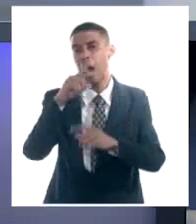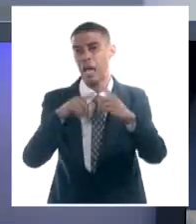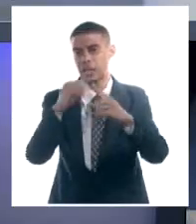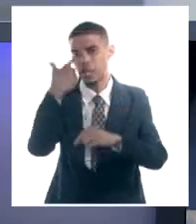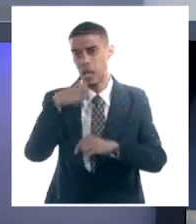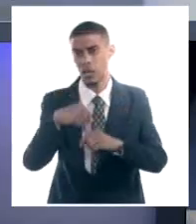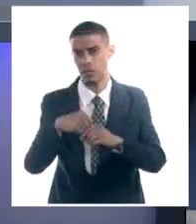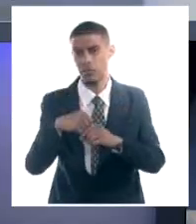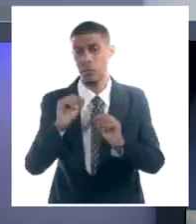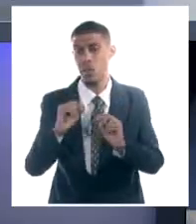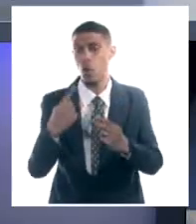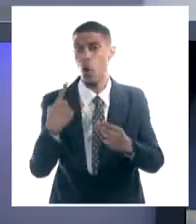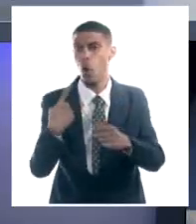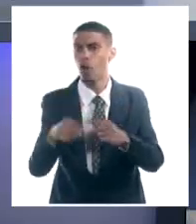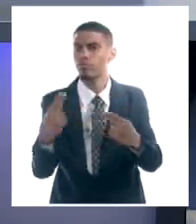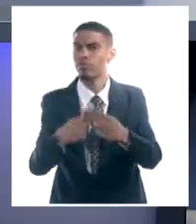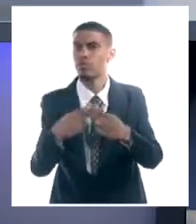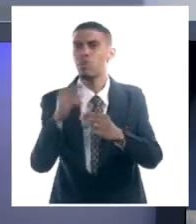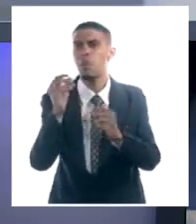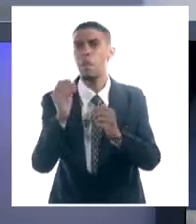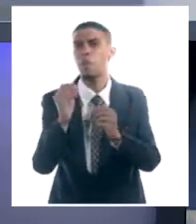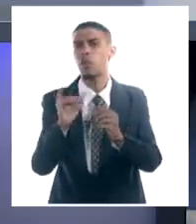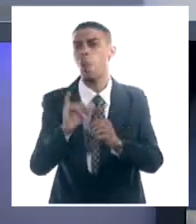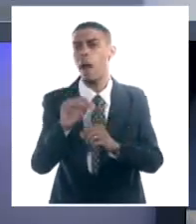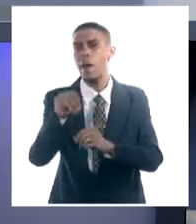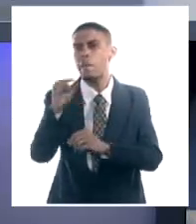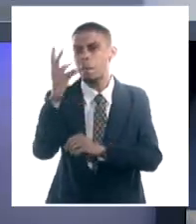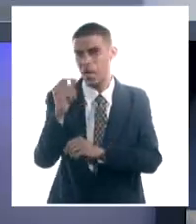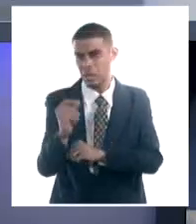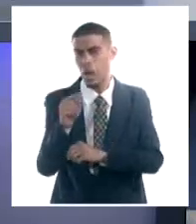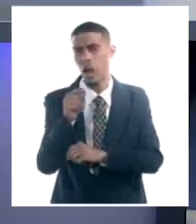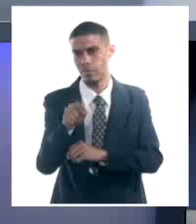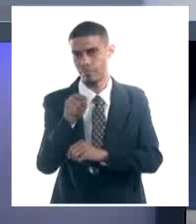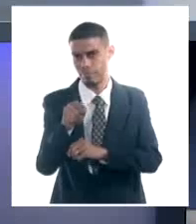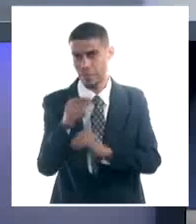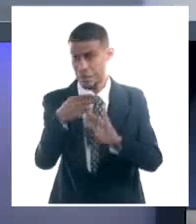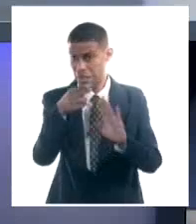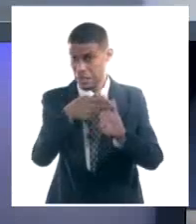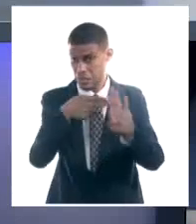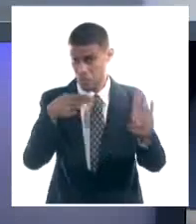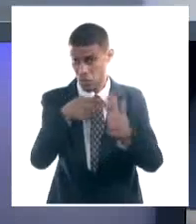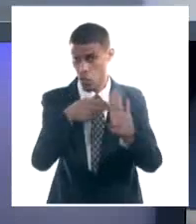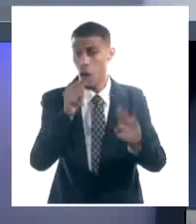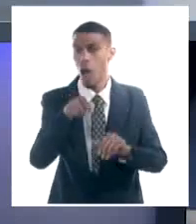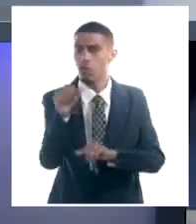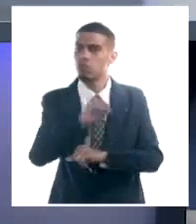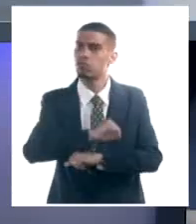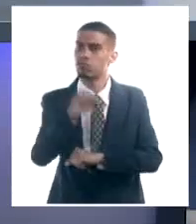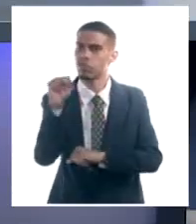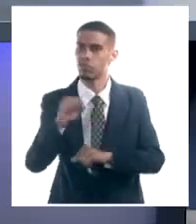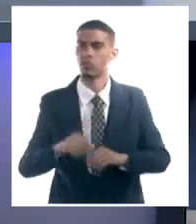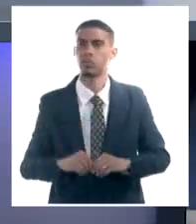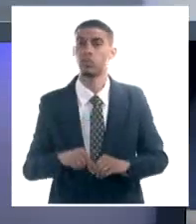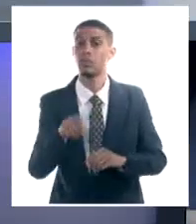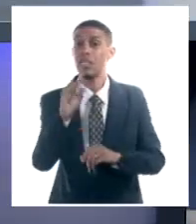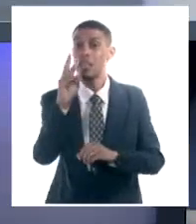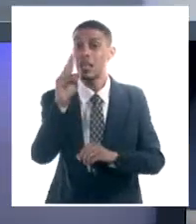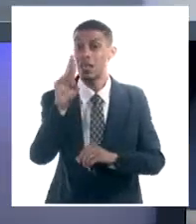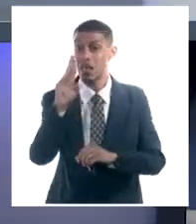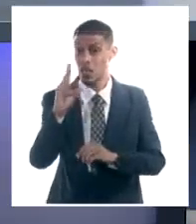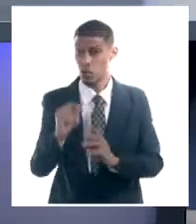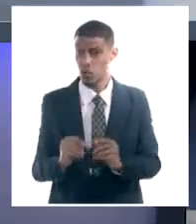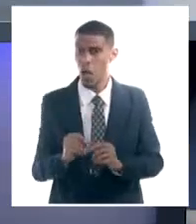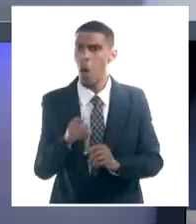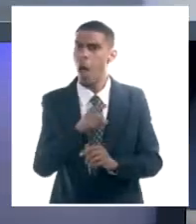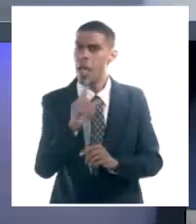como en la tercera Olimpiada Panamericana Femenina de esa misma asignatura. Sin duda es una gran noticia. Y esos resultados hablan de la labor del